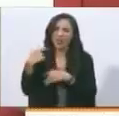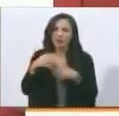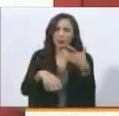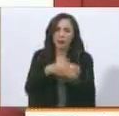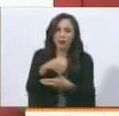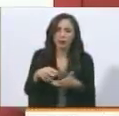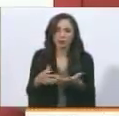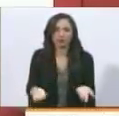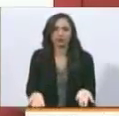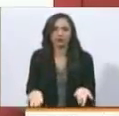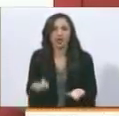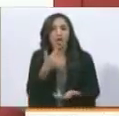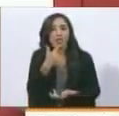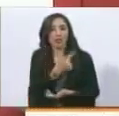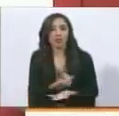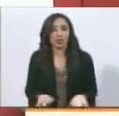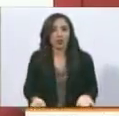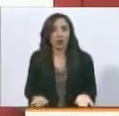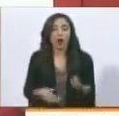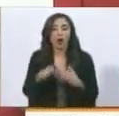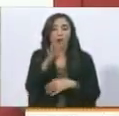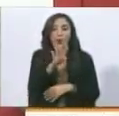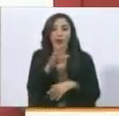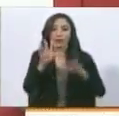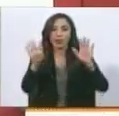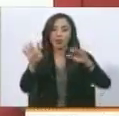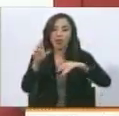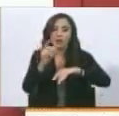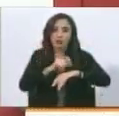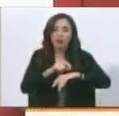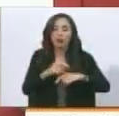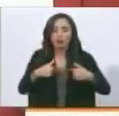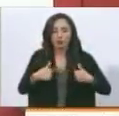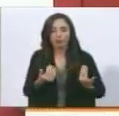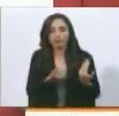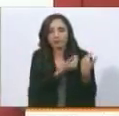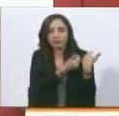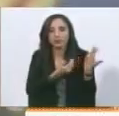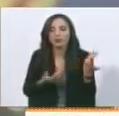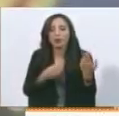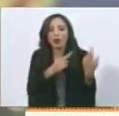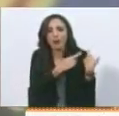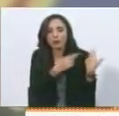paró y dijo, en 49 segundos asumo la responsabilidad de lo que está pasando.